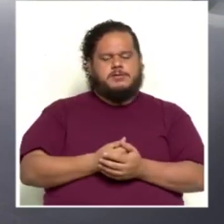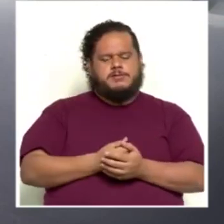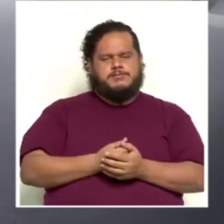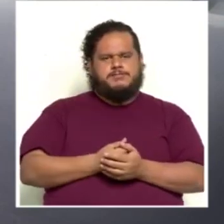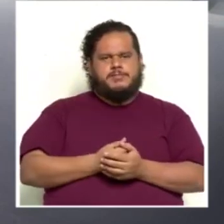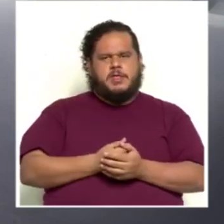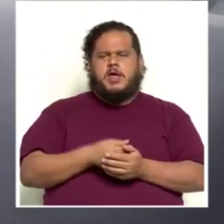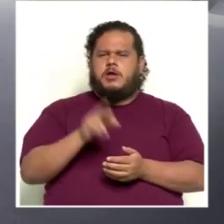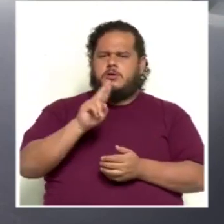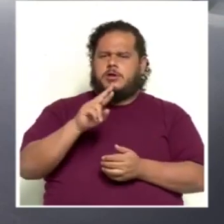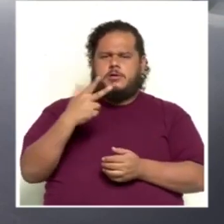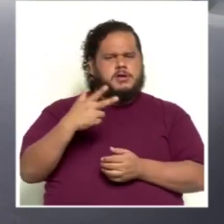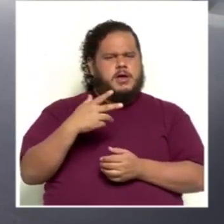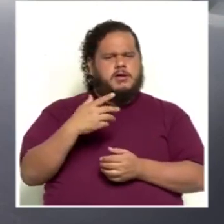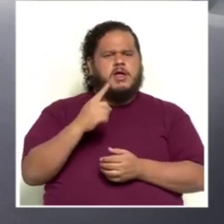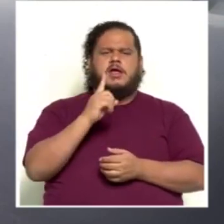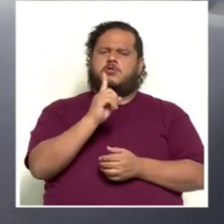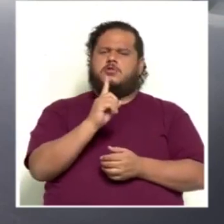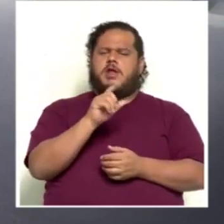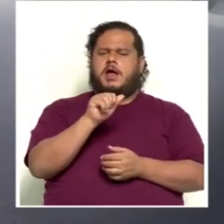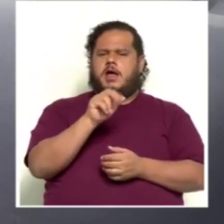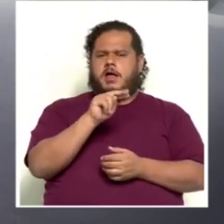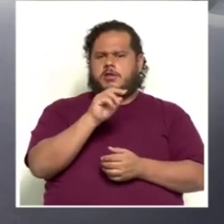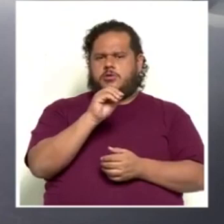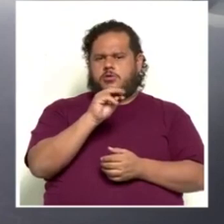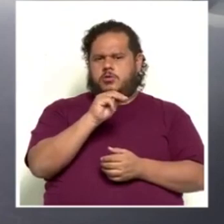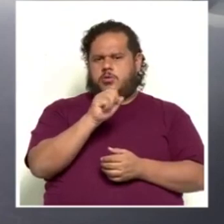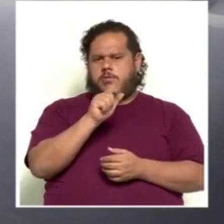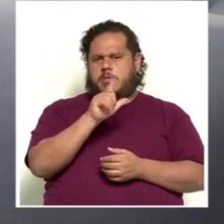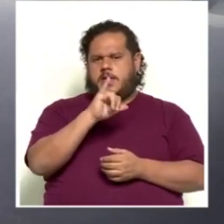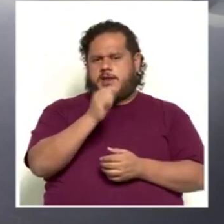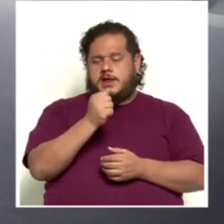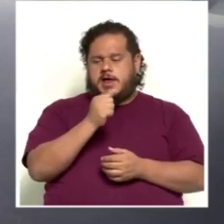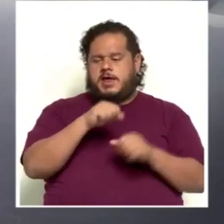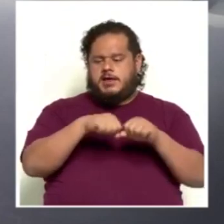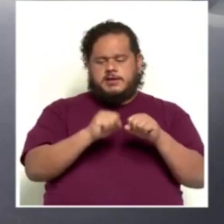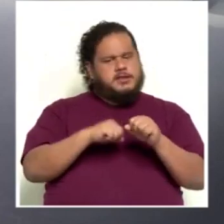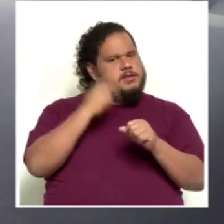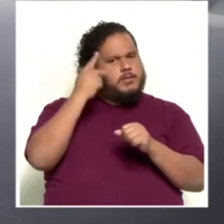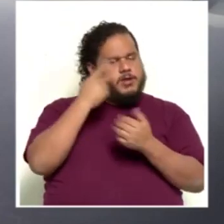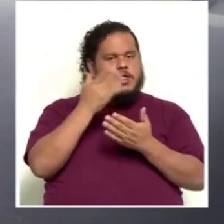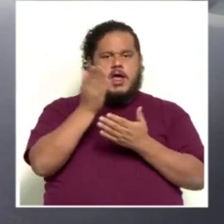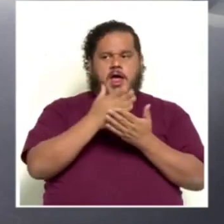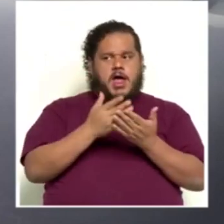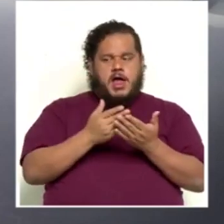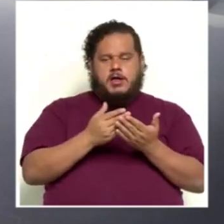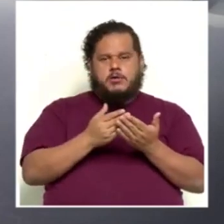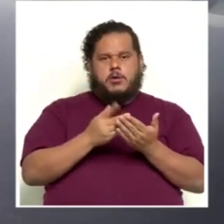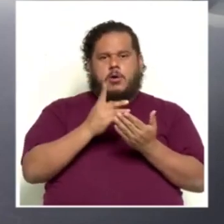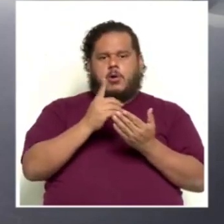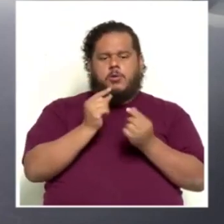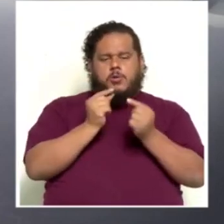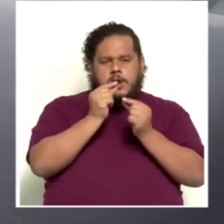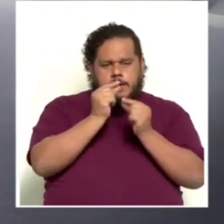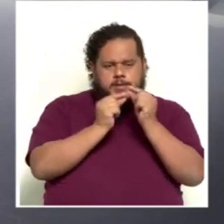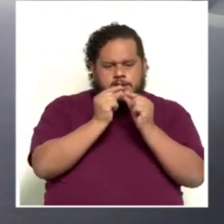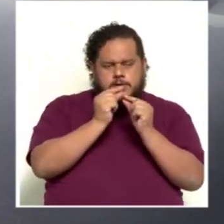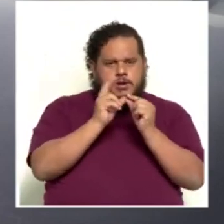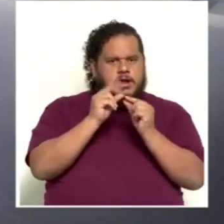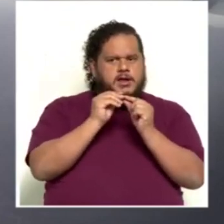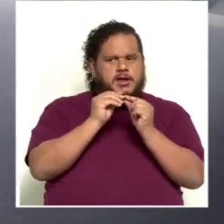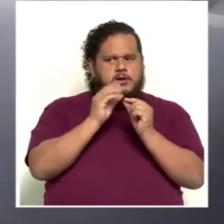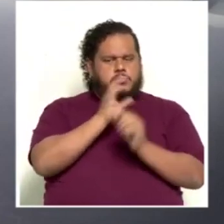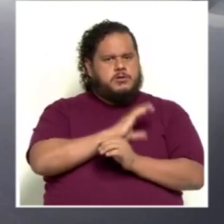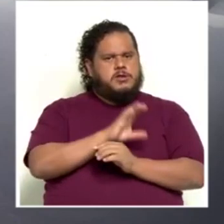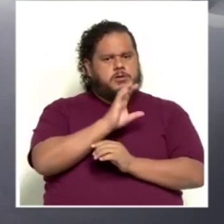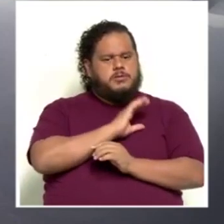¿Es Rodrigo Chávez una anomalía en el sistema político? Es decir, algo que no se una partícula que no se